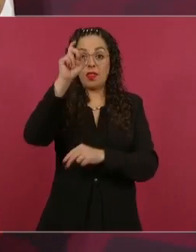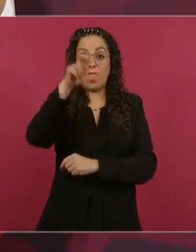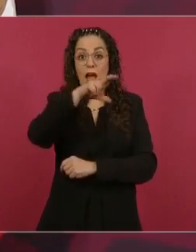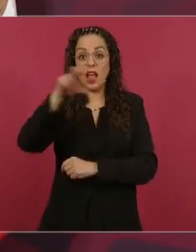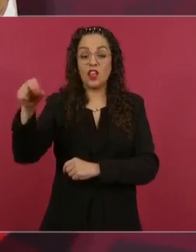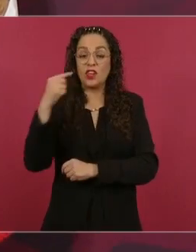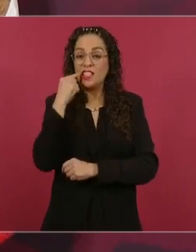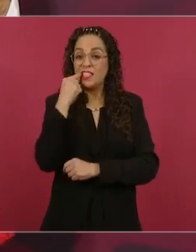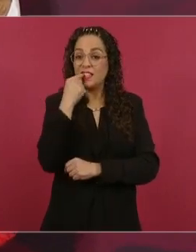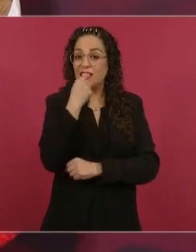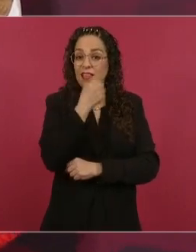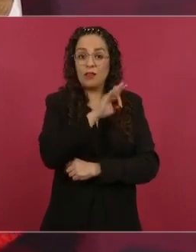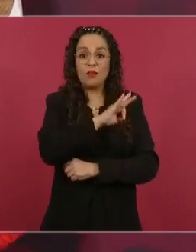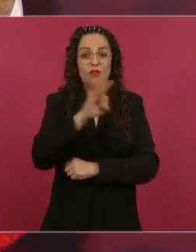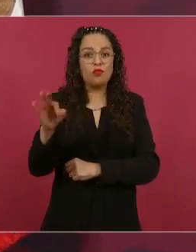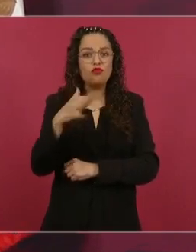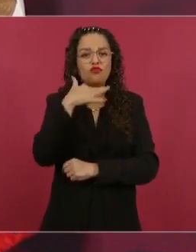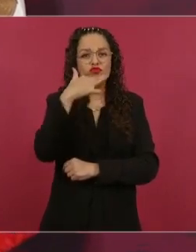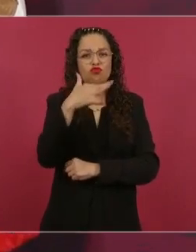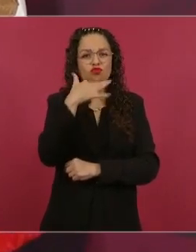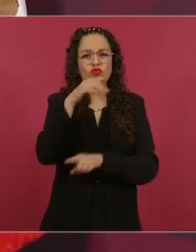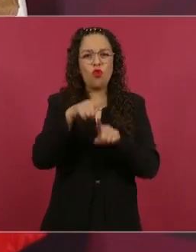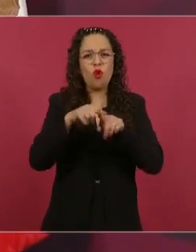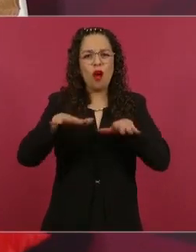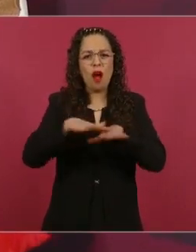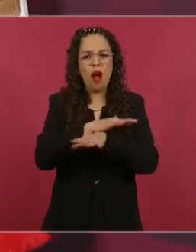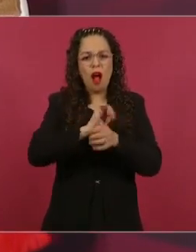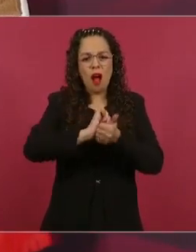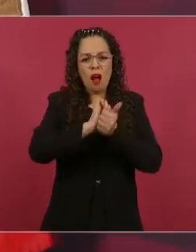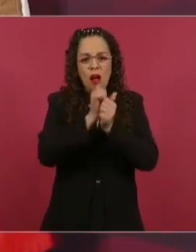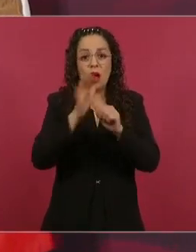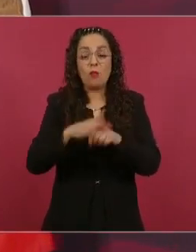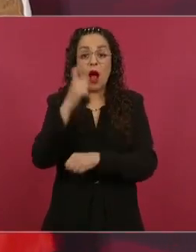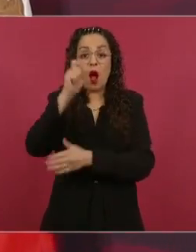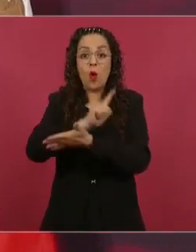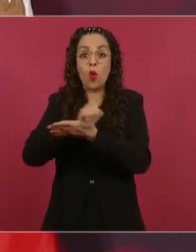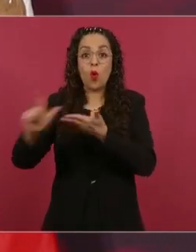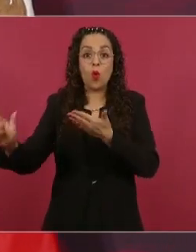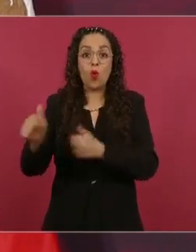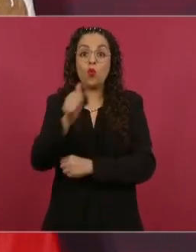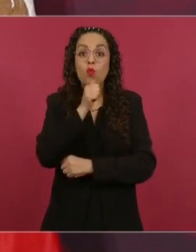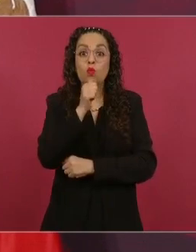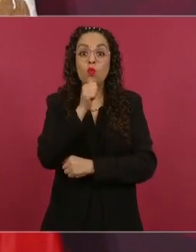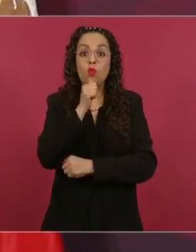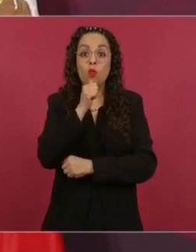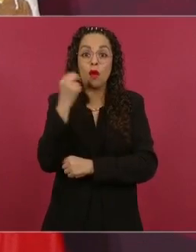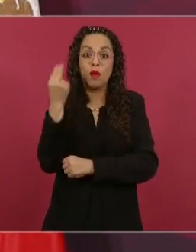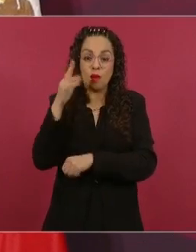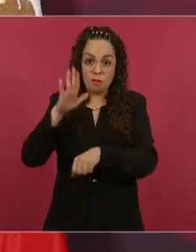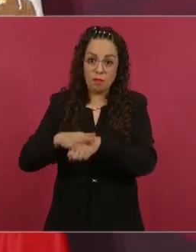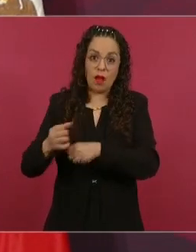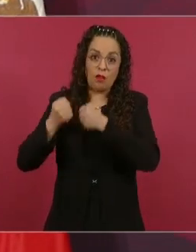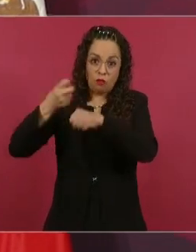los dientes, porque hace falta potabilizar el agua, por lo que tú estás diciendo.